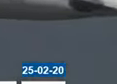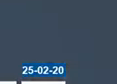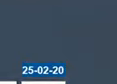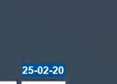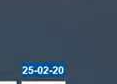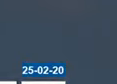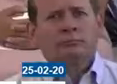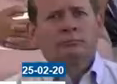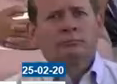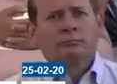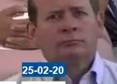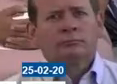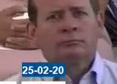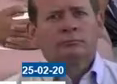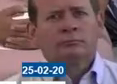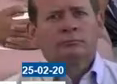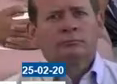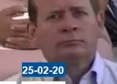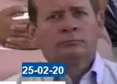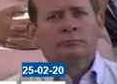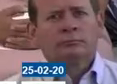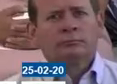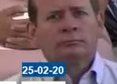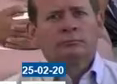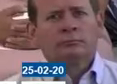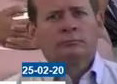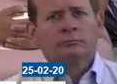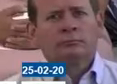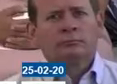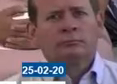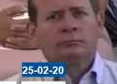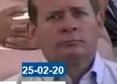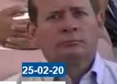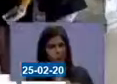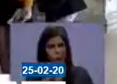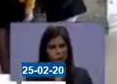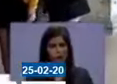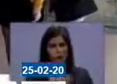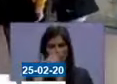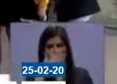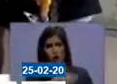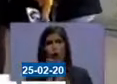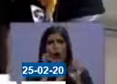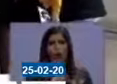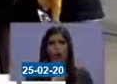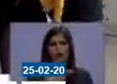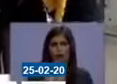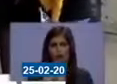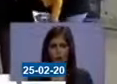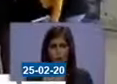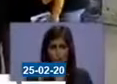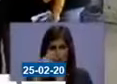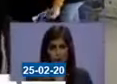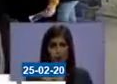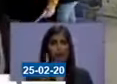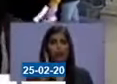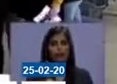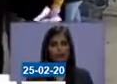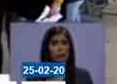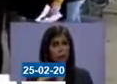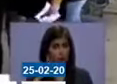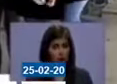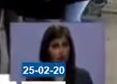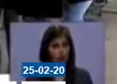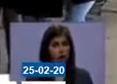y sin fundamentos, además de ratificar su apoyo al presidente Guaidó. Las autoridades portuguesas encararon los